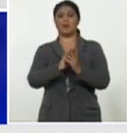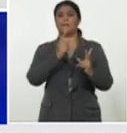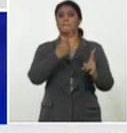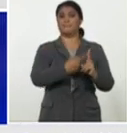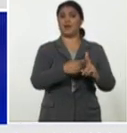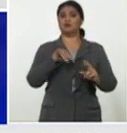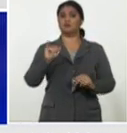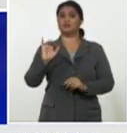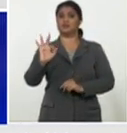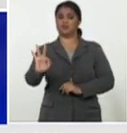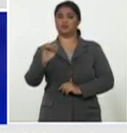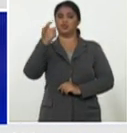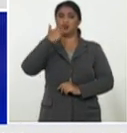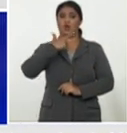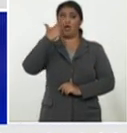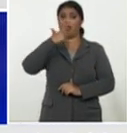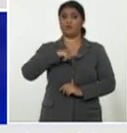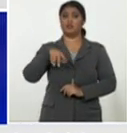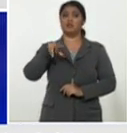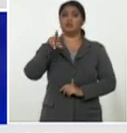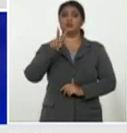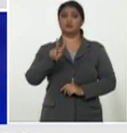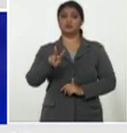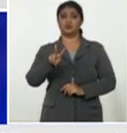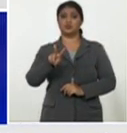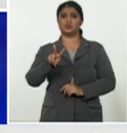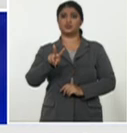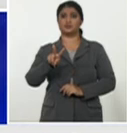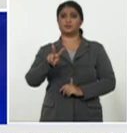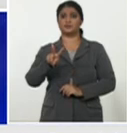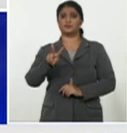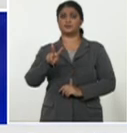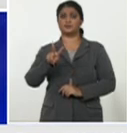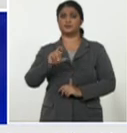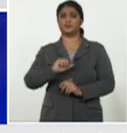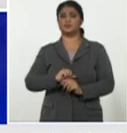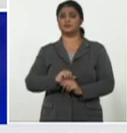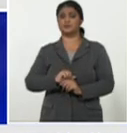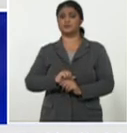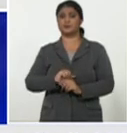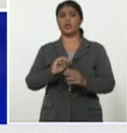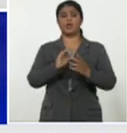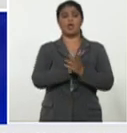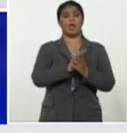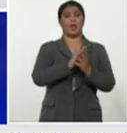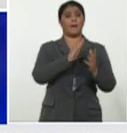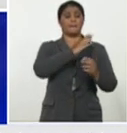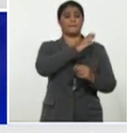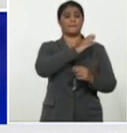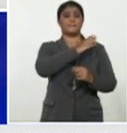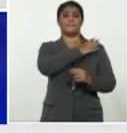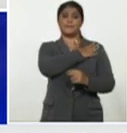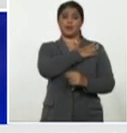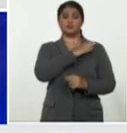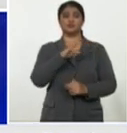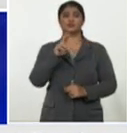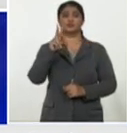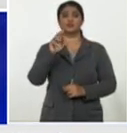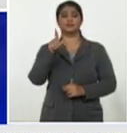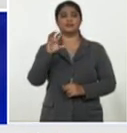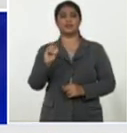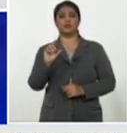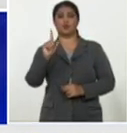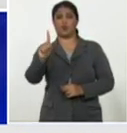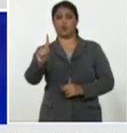cifra mayor, 229, y marzo 101, febrero 108 y enero